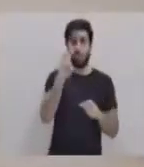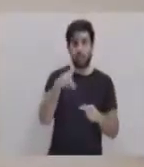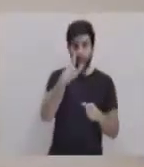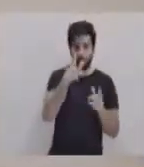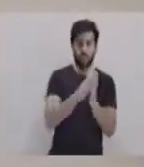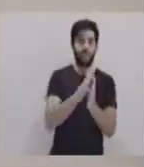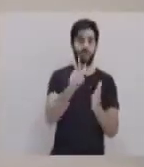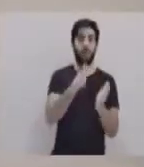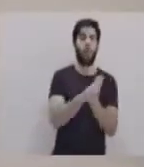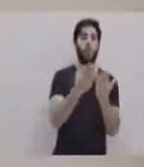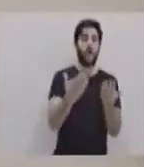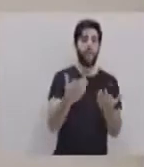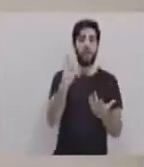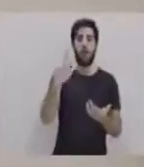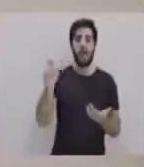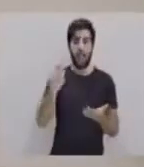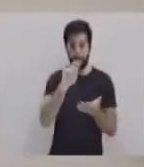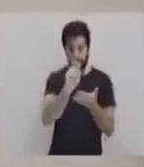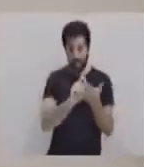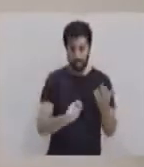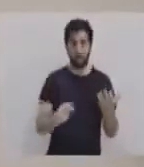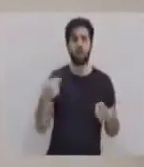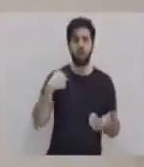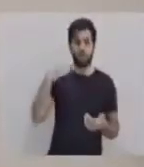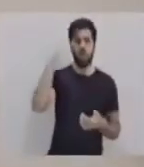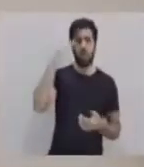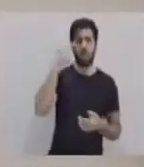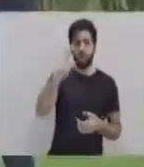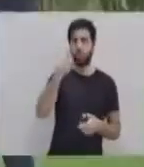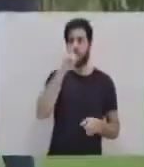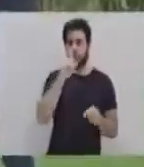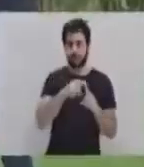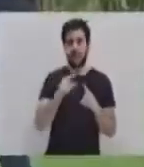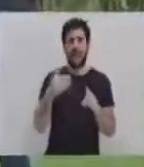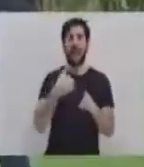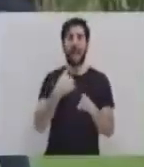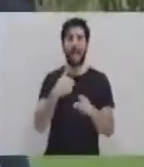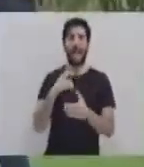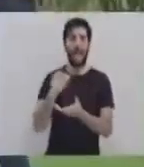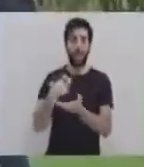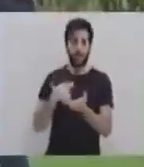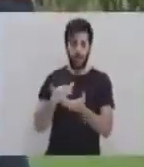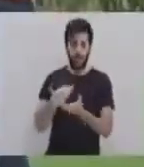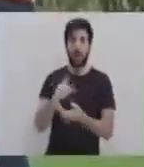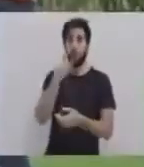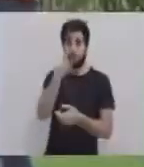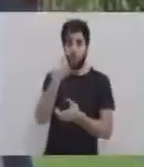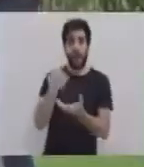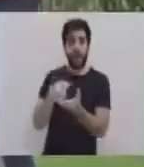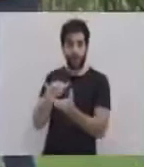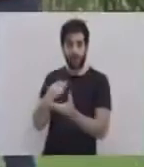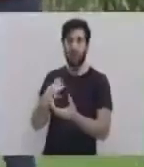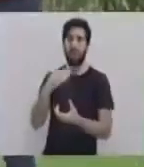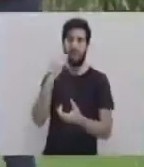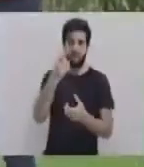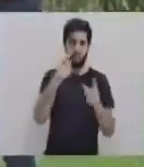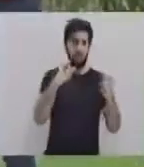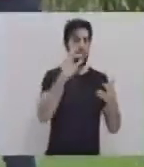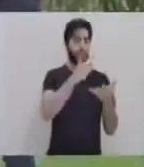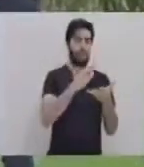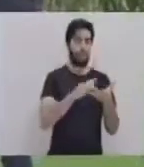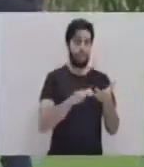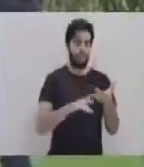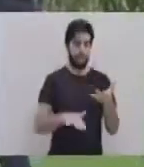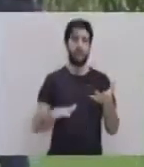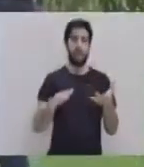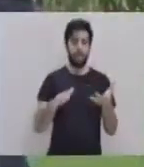tu cuaderno, tu lápiz y yo sé que tú tienes tu calculadora en ese lugar. Así que por favor vamos a meter todos estos datos